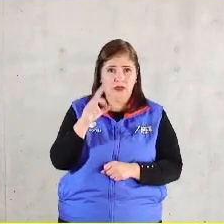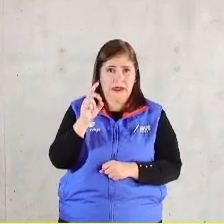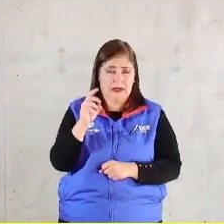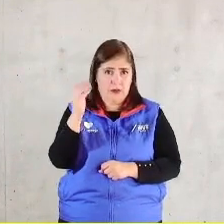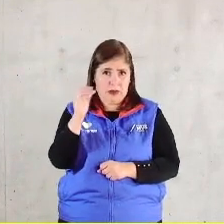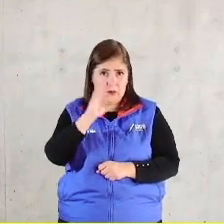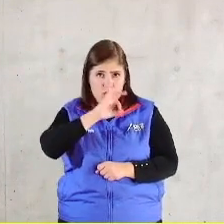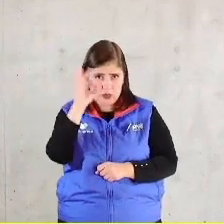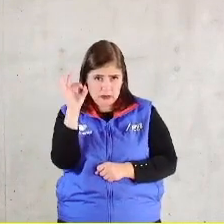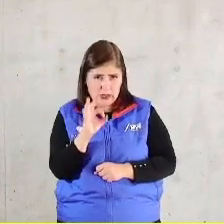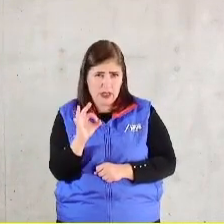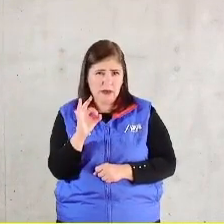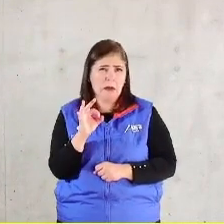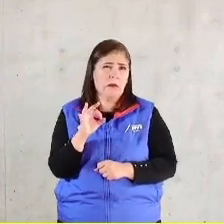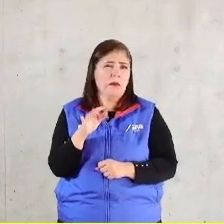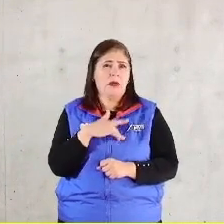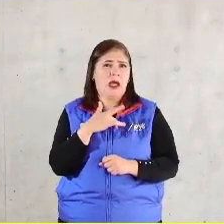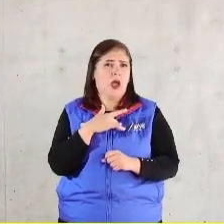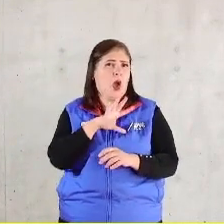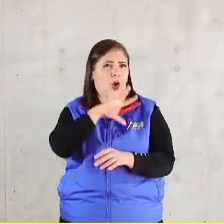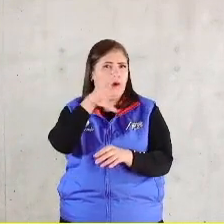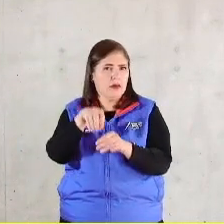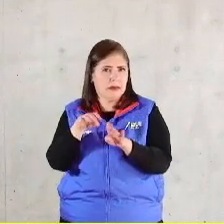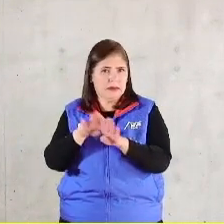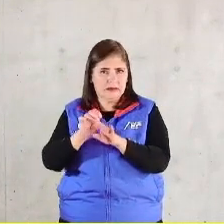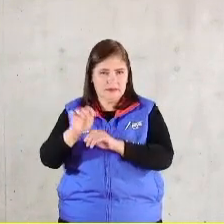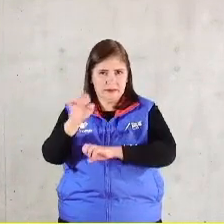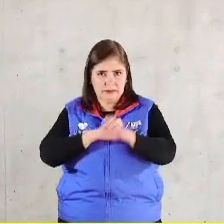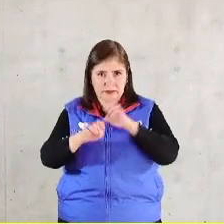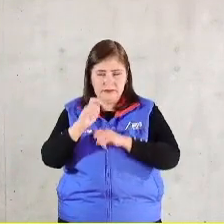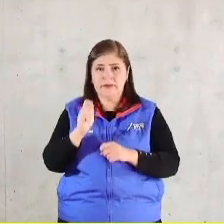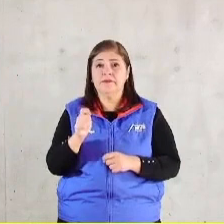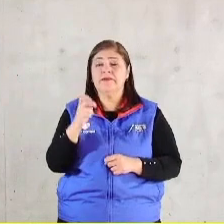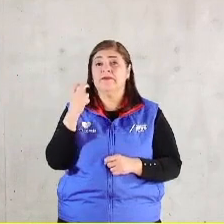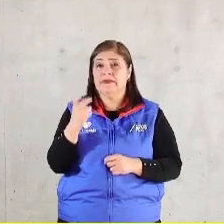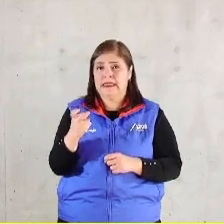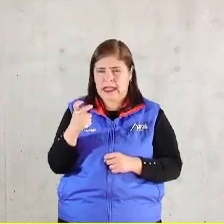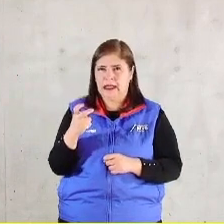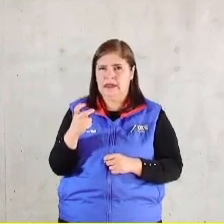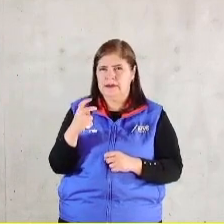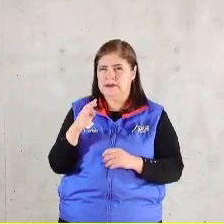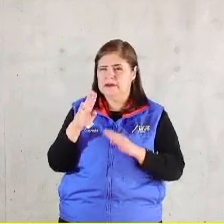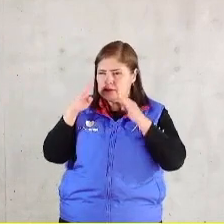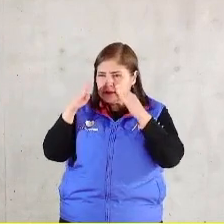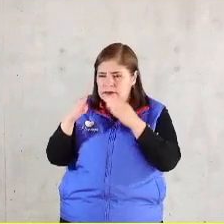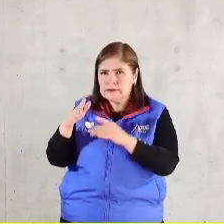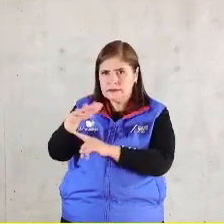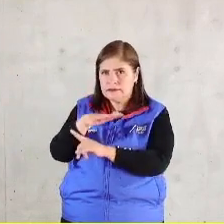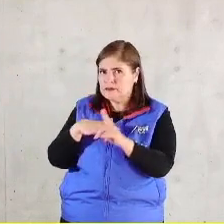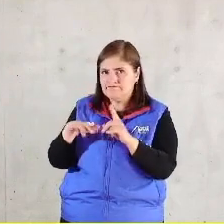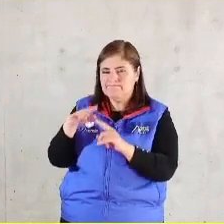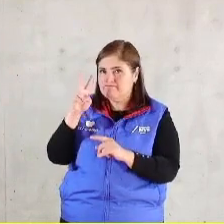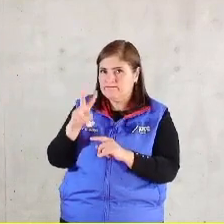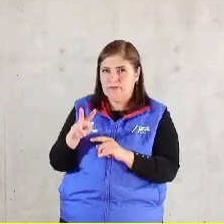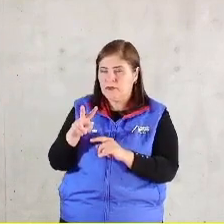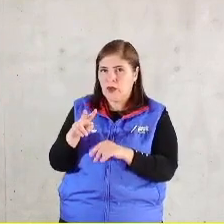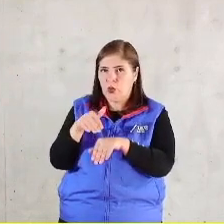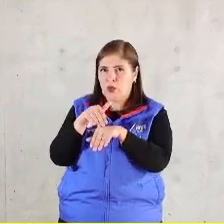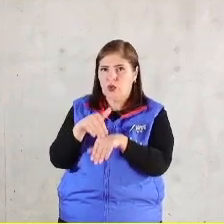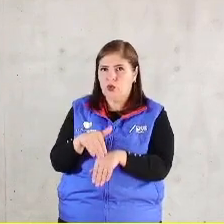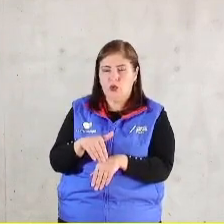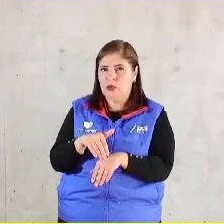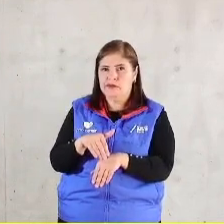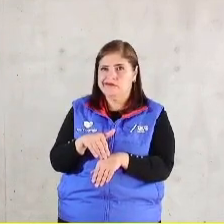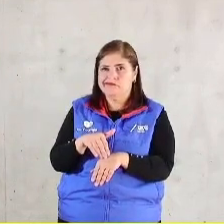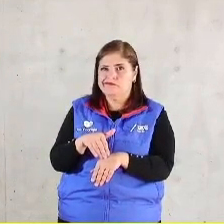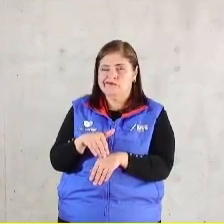58.39% en promedio en todas las empresas. Eso quiere decir que ese ámbito en particular no se cumple aproximadamente